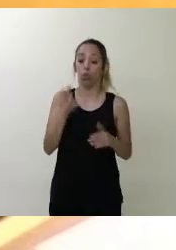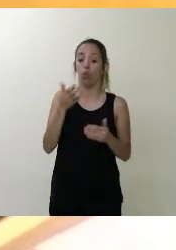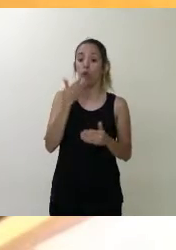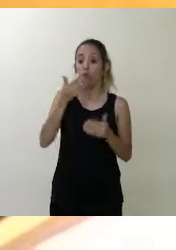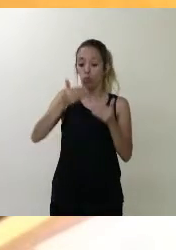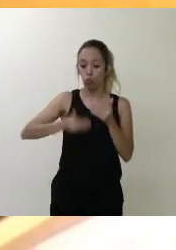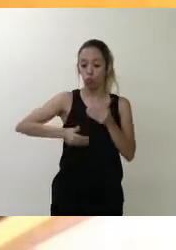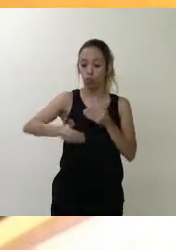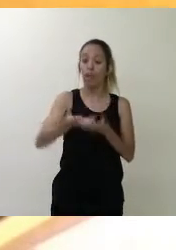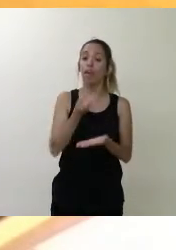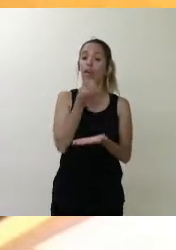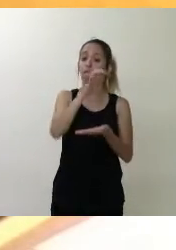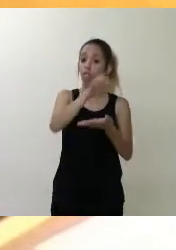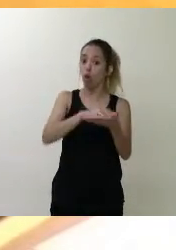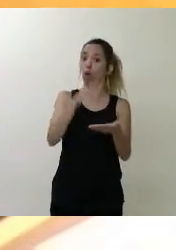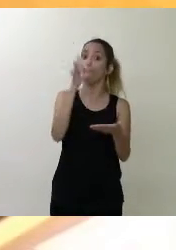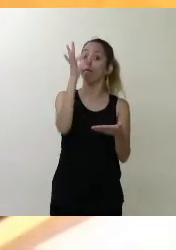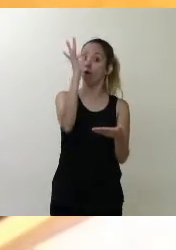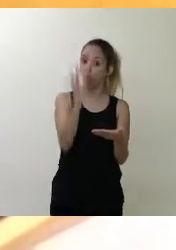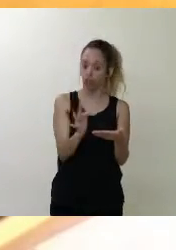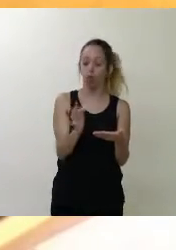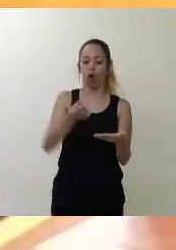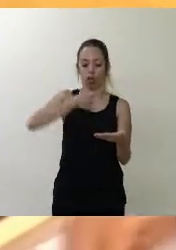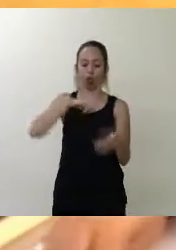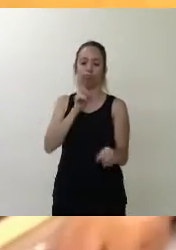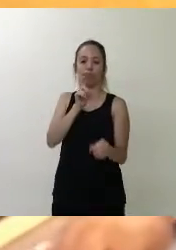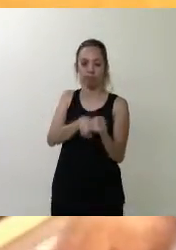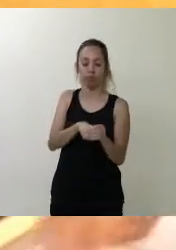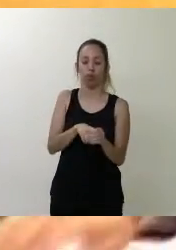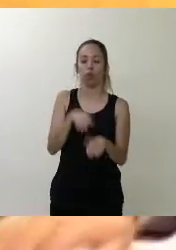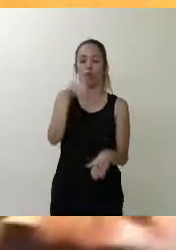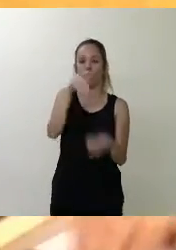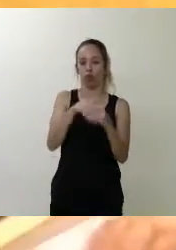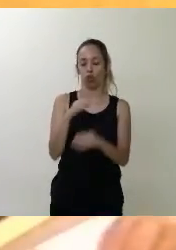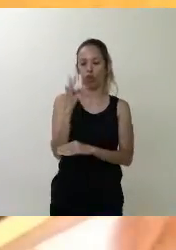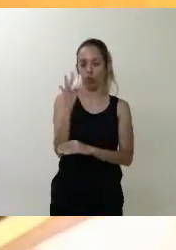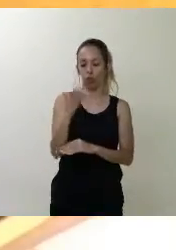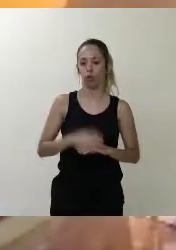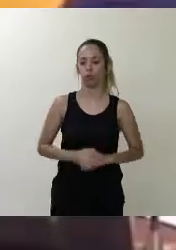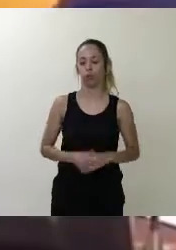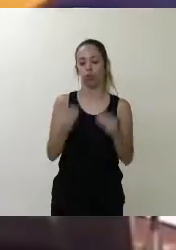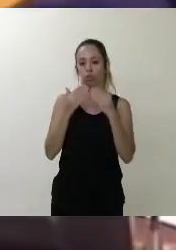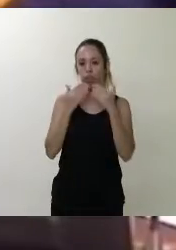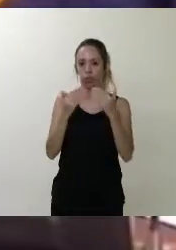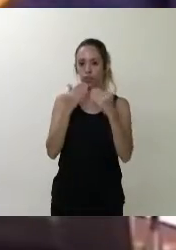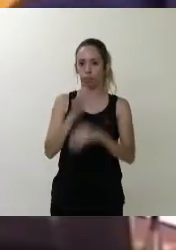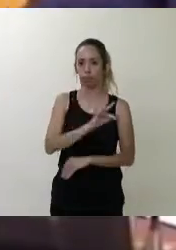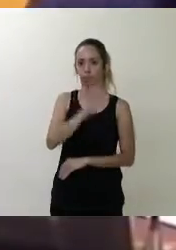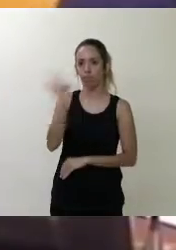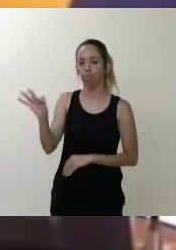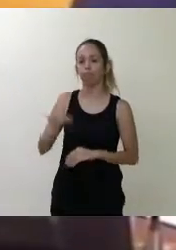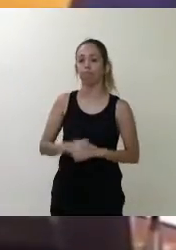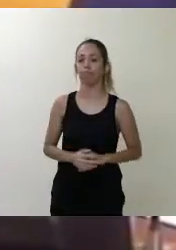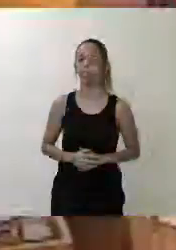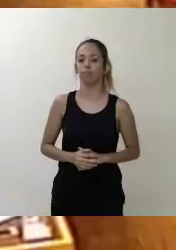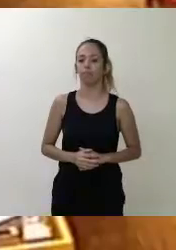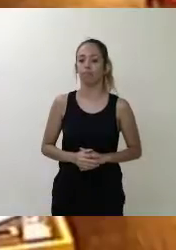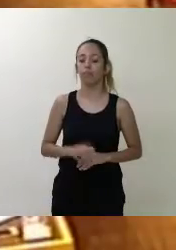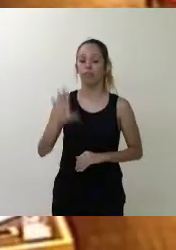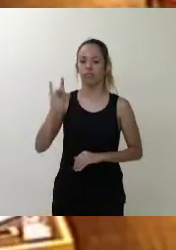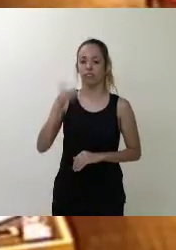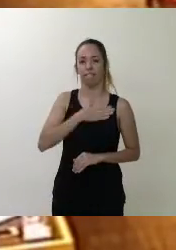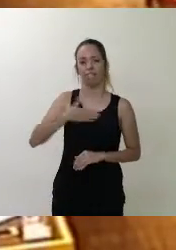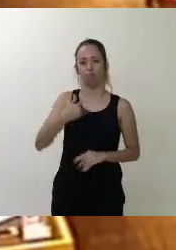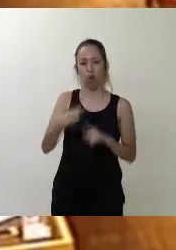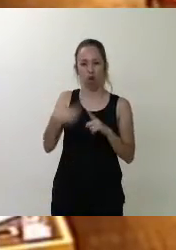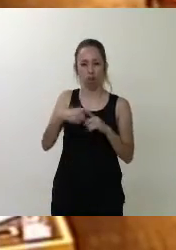informes favorables, pues votaremos a favor. Muchas gracias. Gracias, señor Frías. Sí, simplemente agradecer y resaltar, pues,